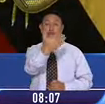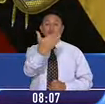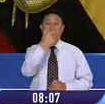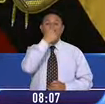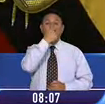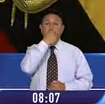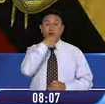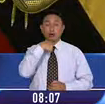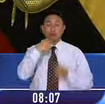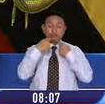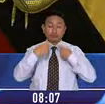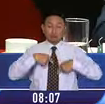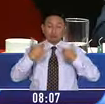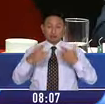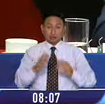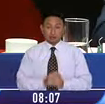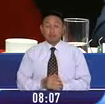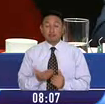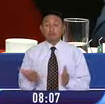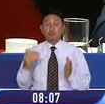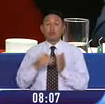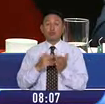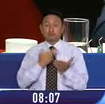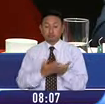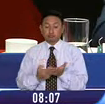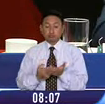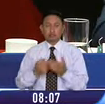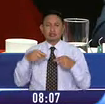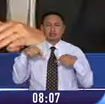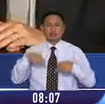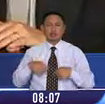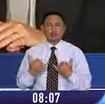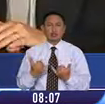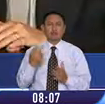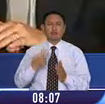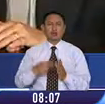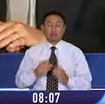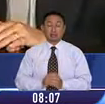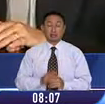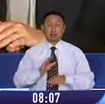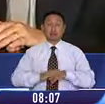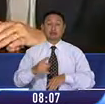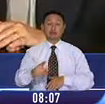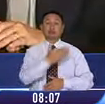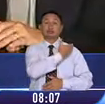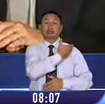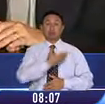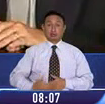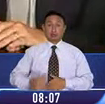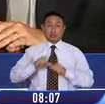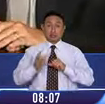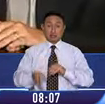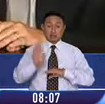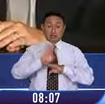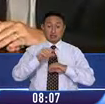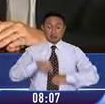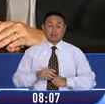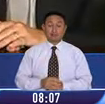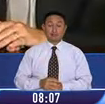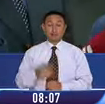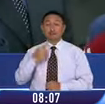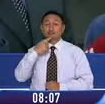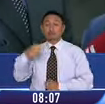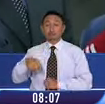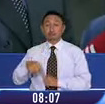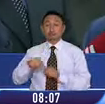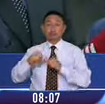Muñoz anunció que se reunirán para analizar la situación política actual, luego de que el presidente Guillermo Lasso decretara la muerte cruzada.